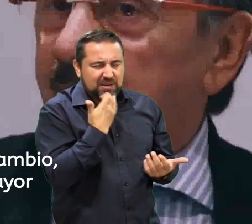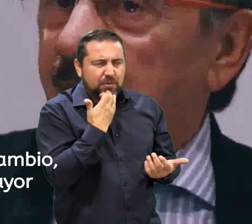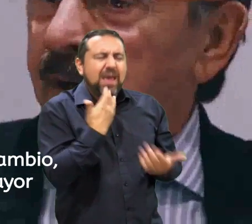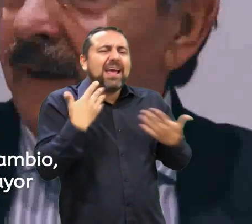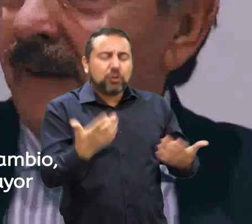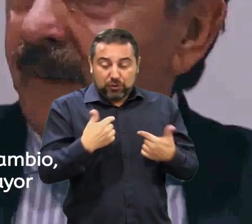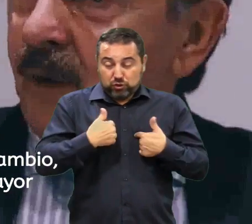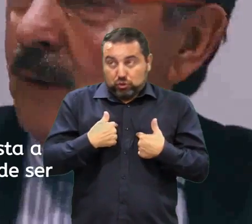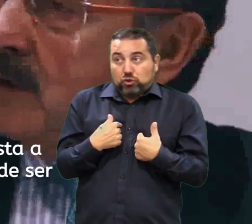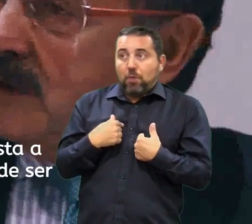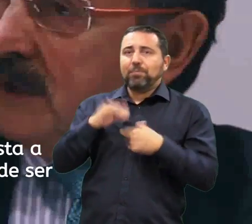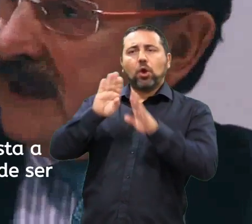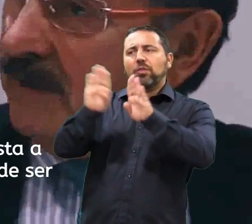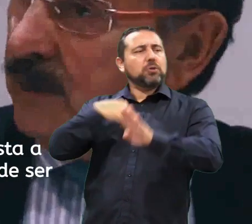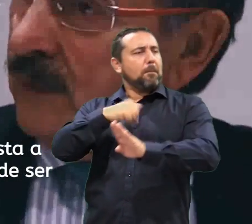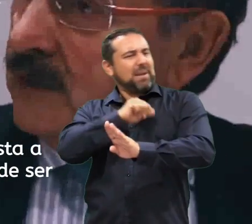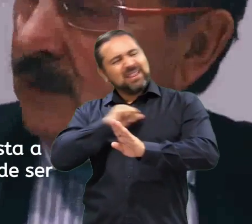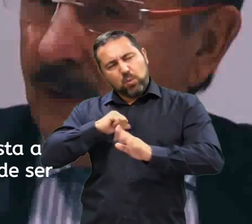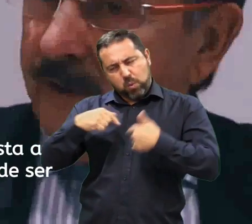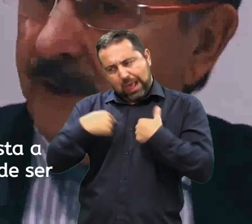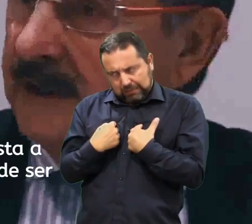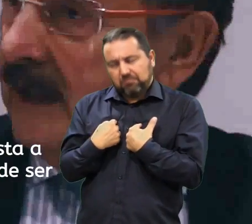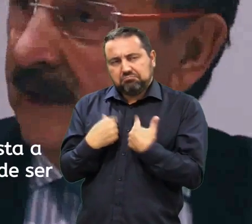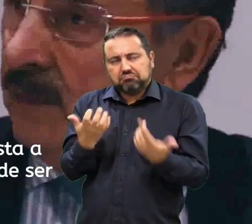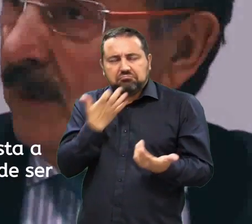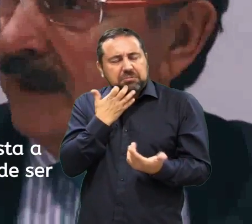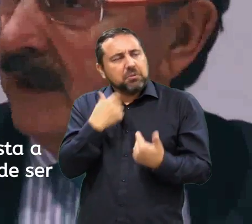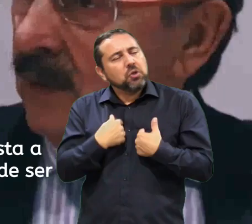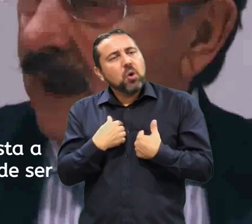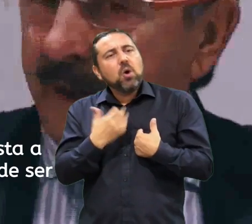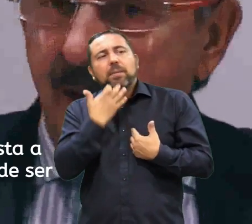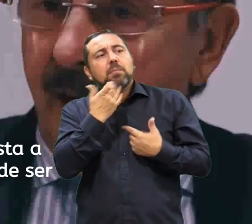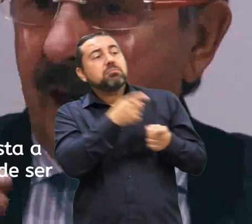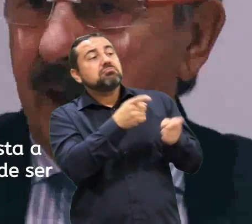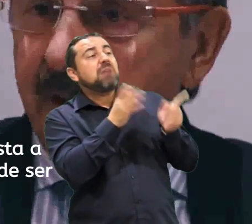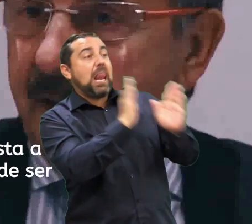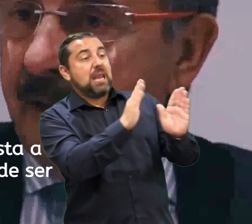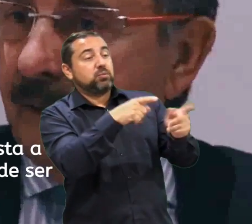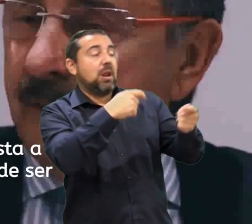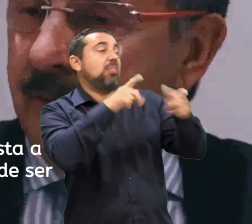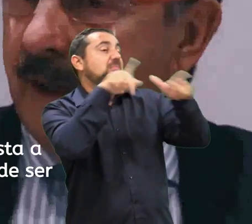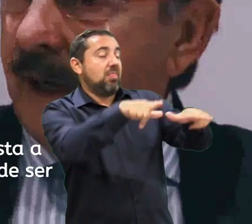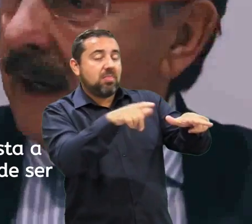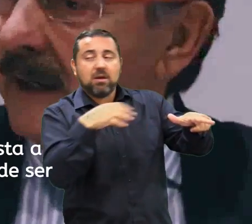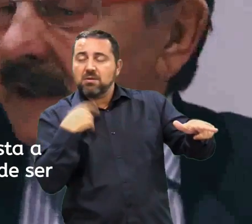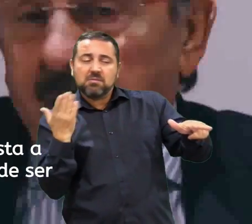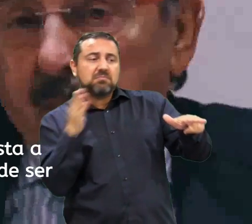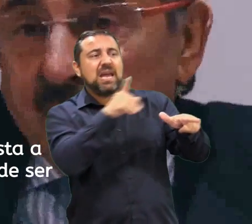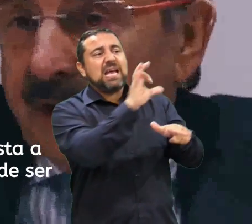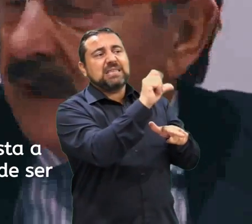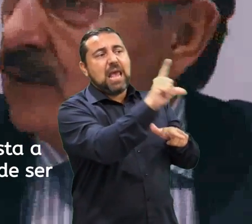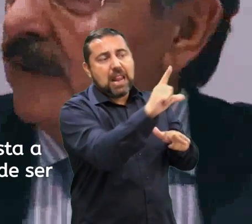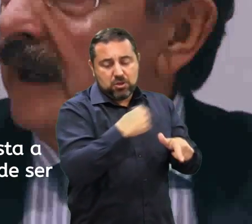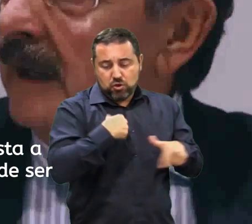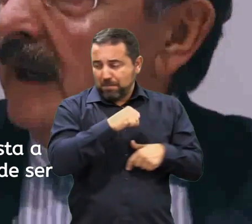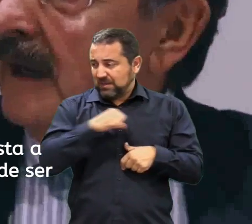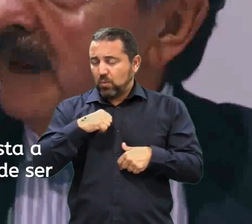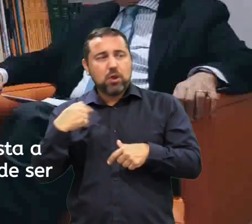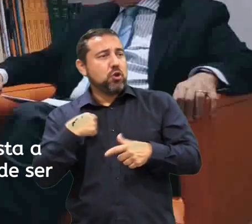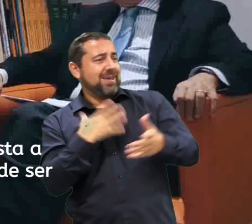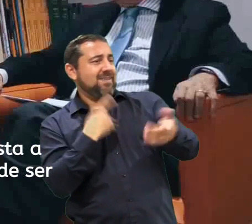a dar otra mayor. ¿Cómo son esas facturas de un coleccionista a título particular ante una galerista que puede ser una